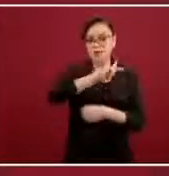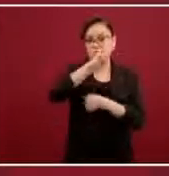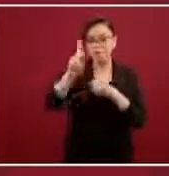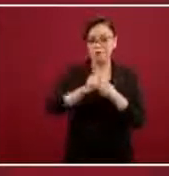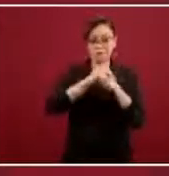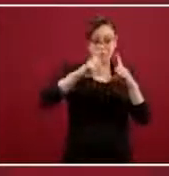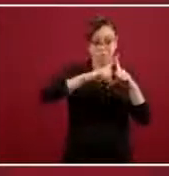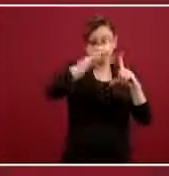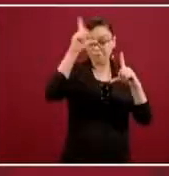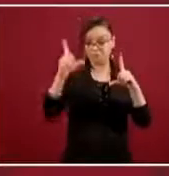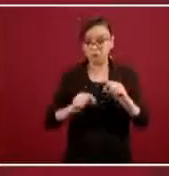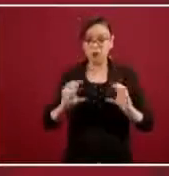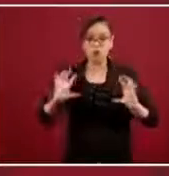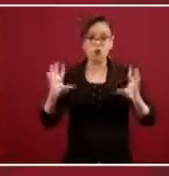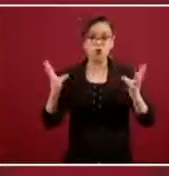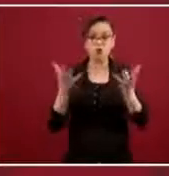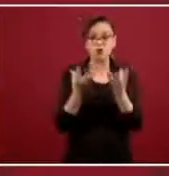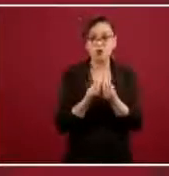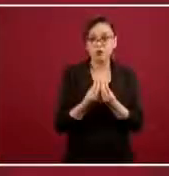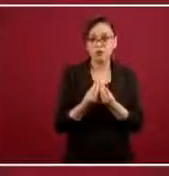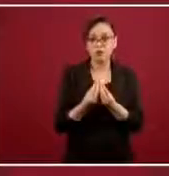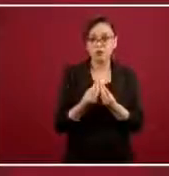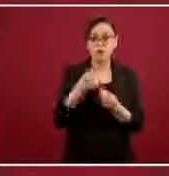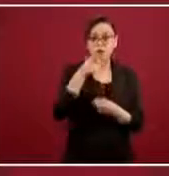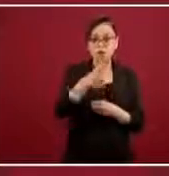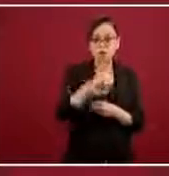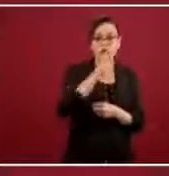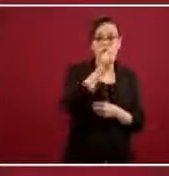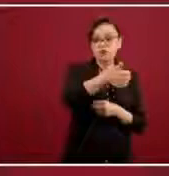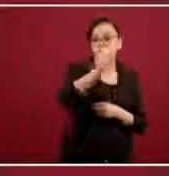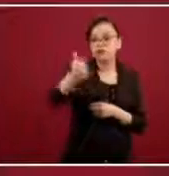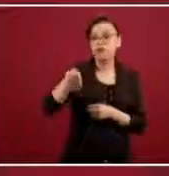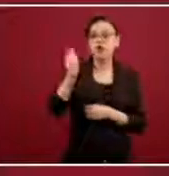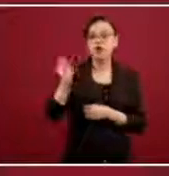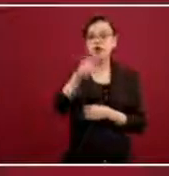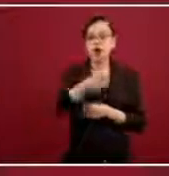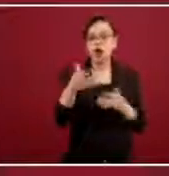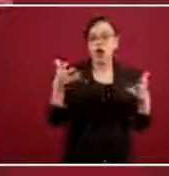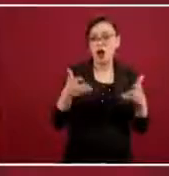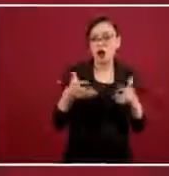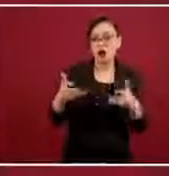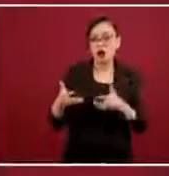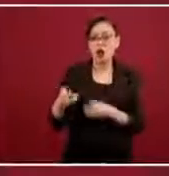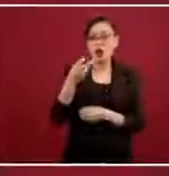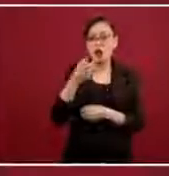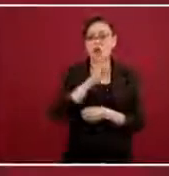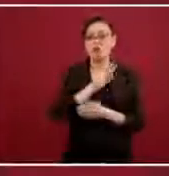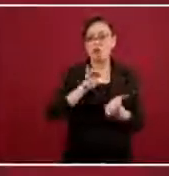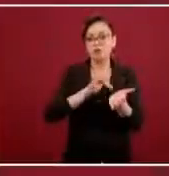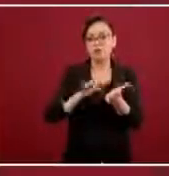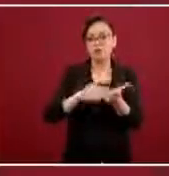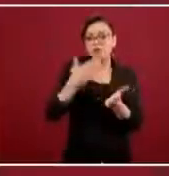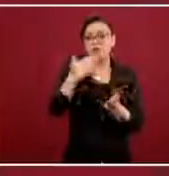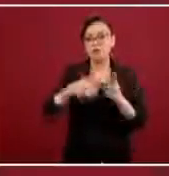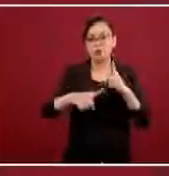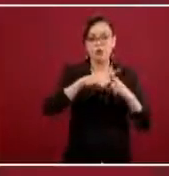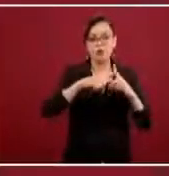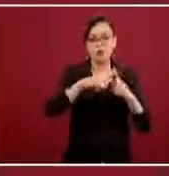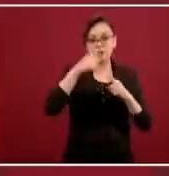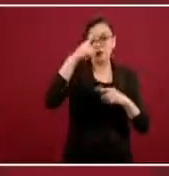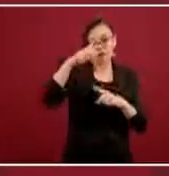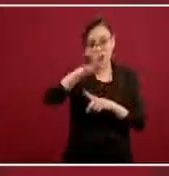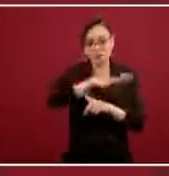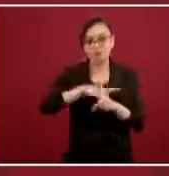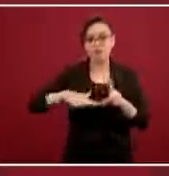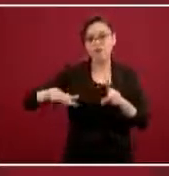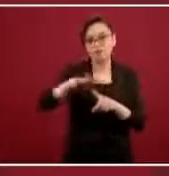ella. Lo que cada quien haga va a repercutir positivamente hacia todos los demás si tenemos un espíritu